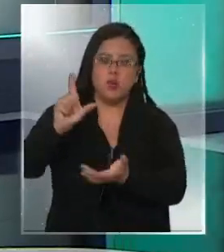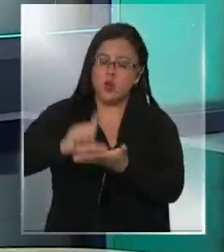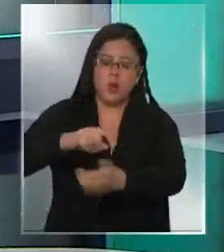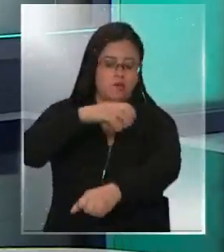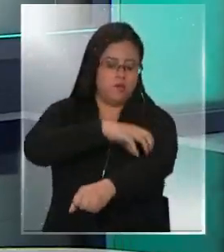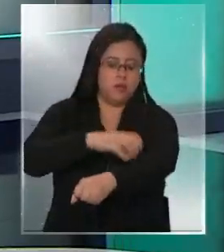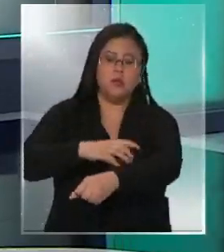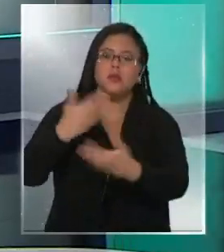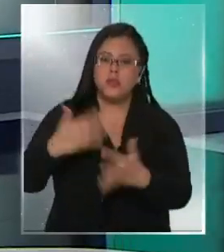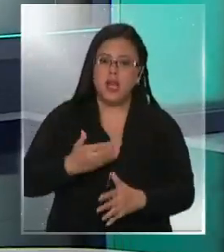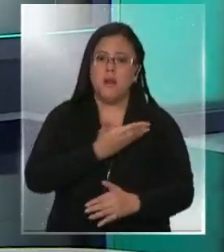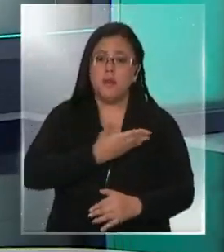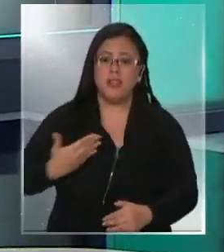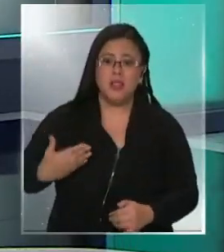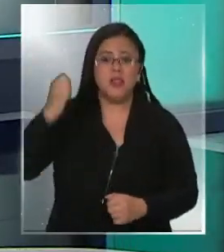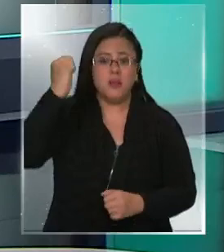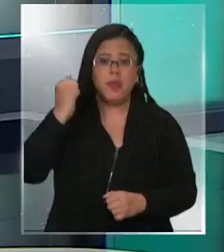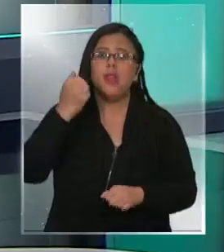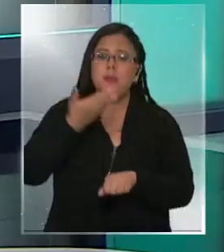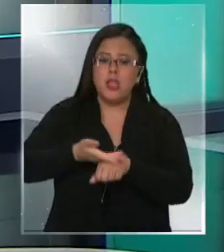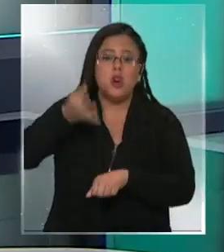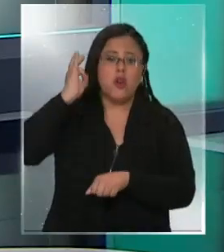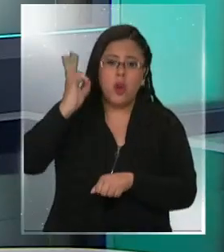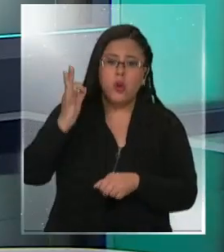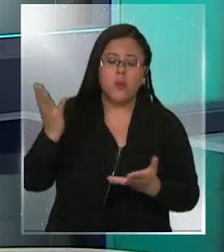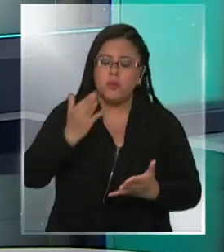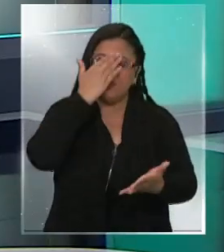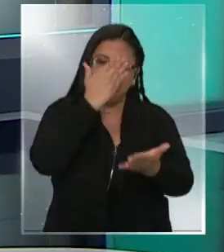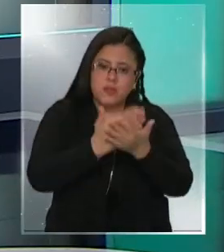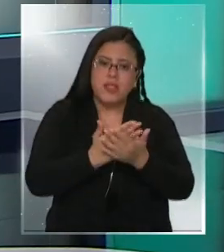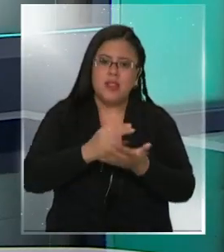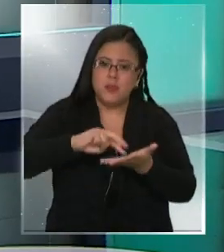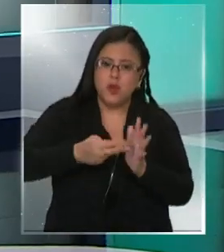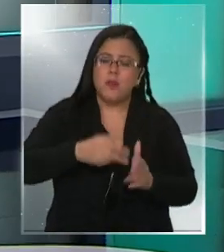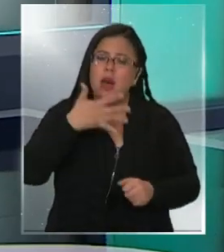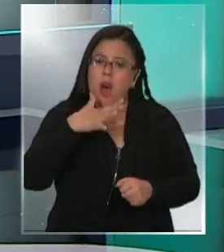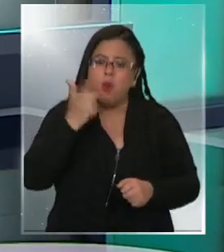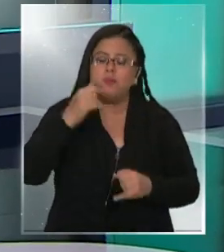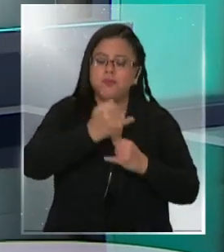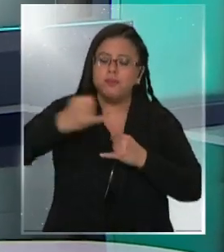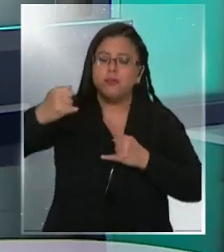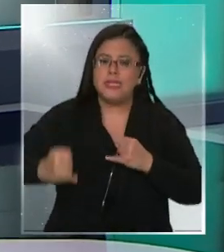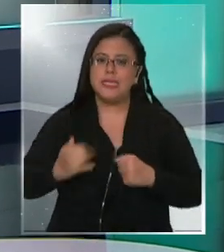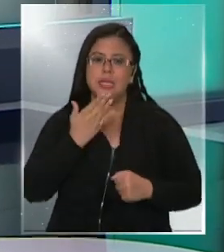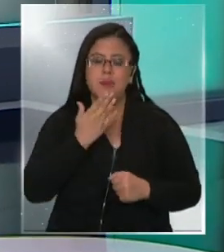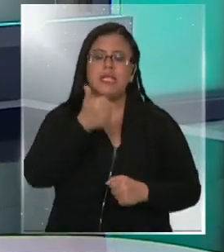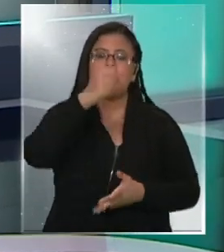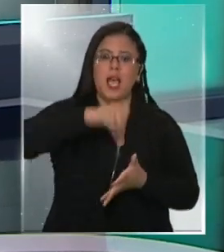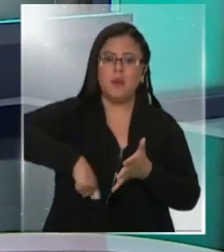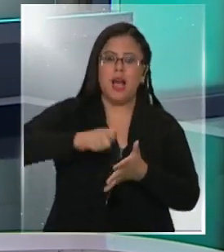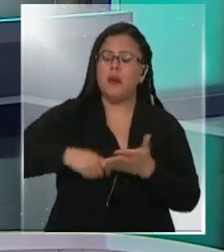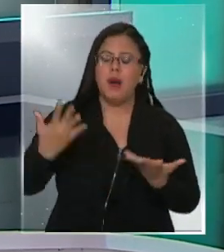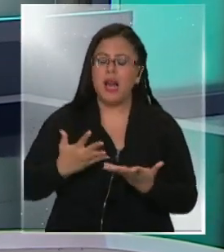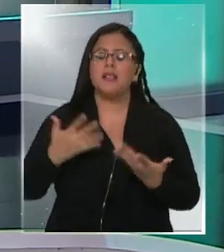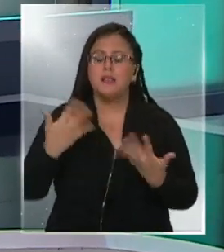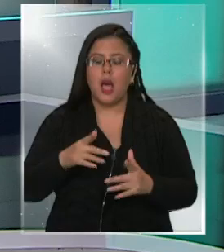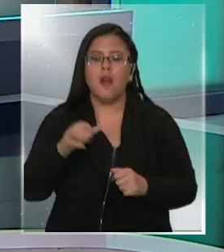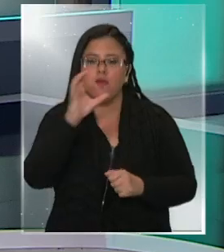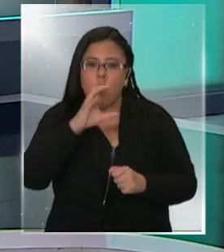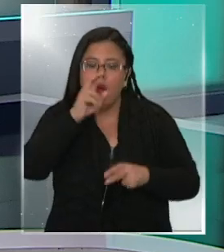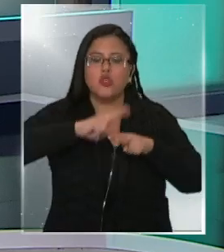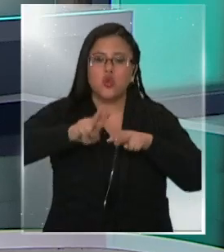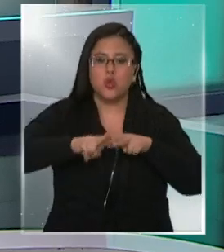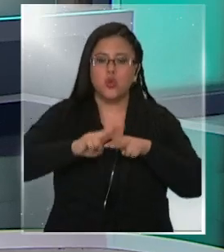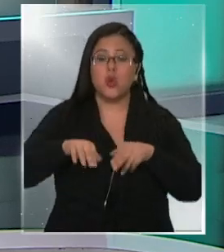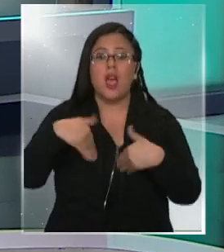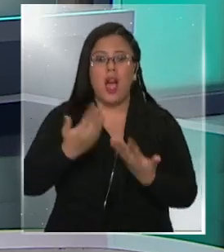El presidente convocó a una mesa técnica para enfrentar esta crisis hídrica con un plazo, además, de 6 meses para encontrar soluciones a largo